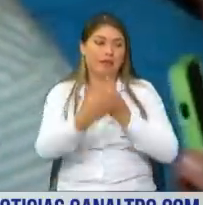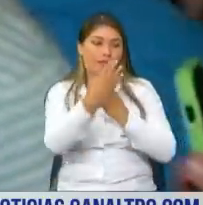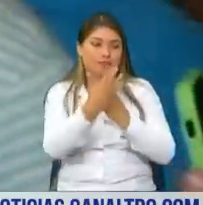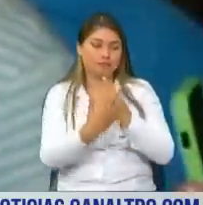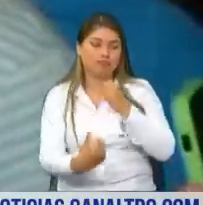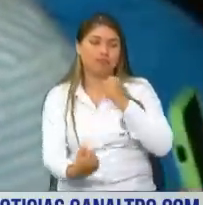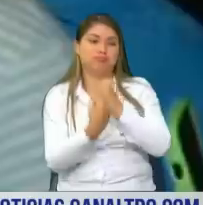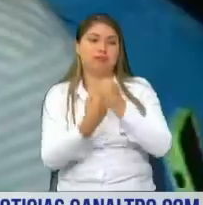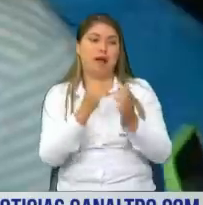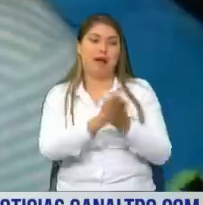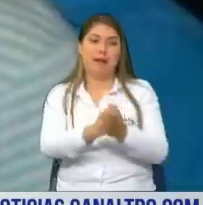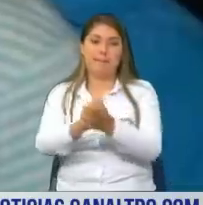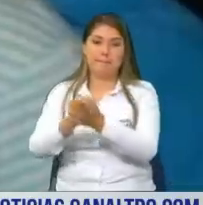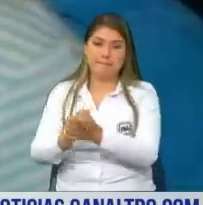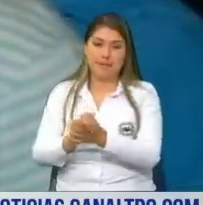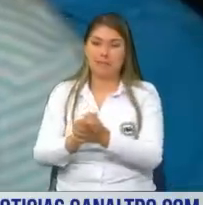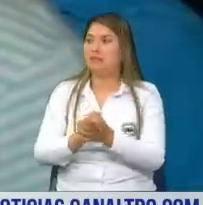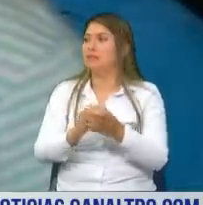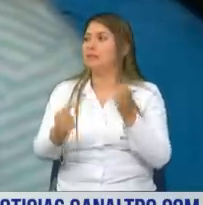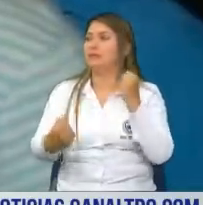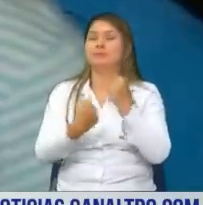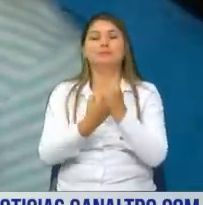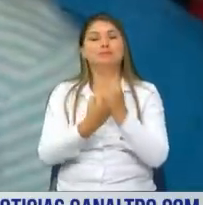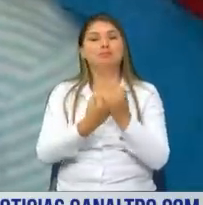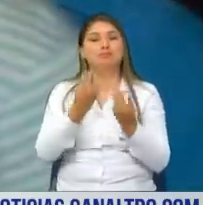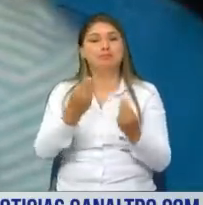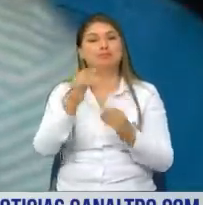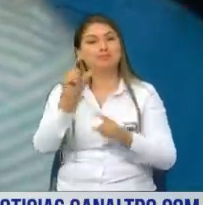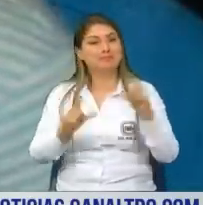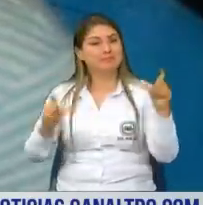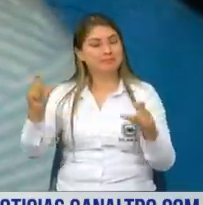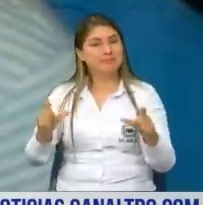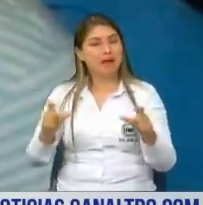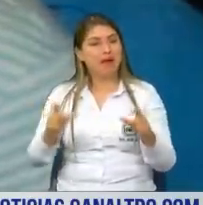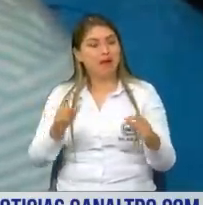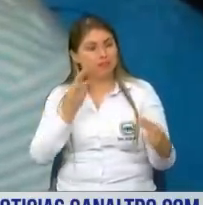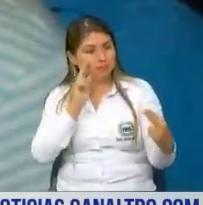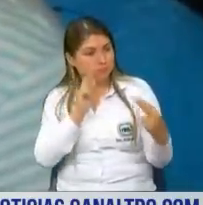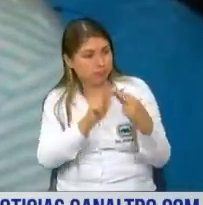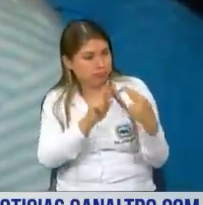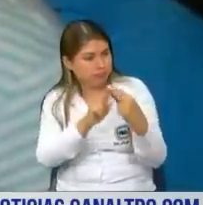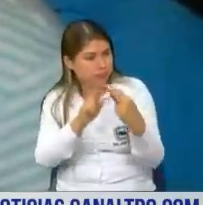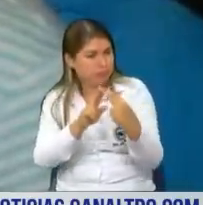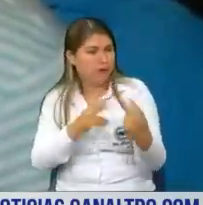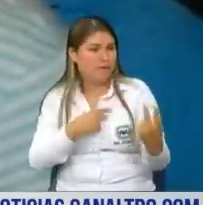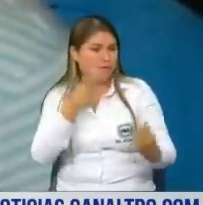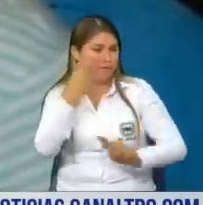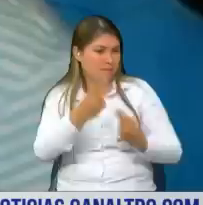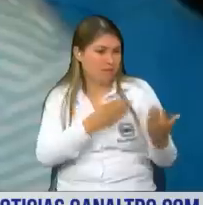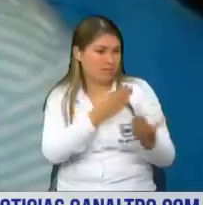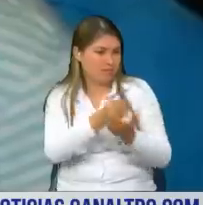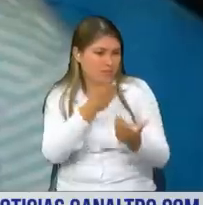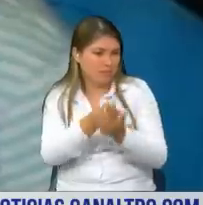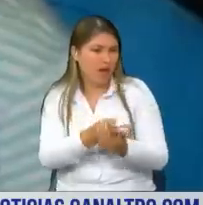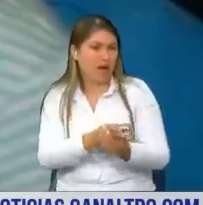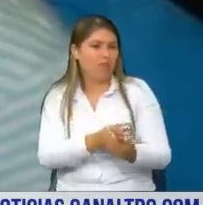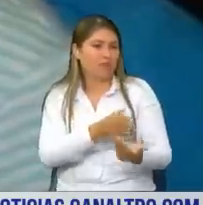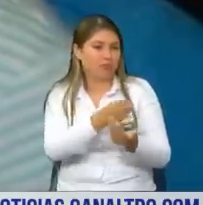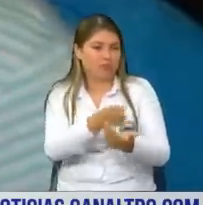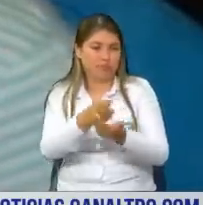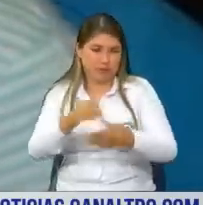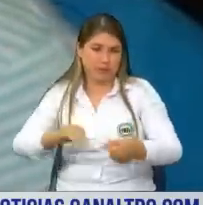unos amigos el respaldo de mucha gente que tuve oportunidad de conocer y de visitar en este paso a paso por la